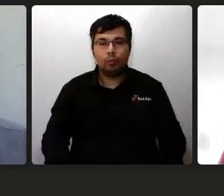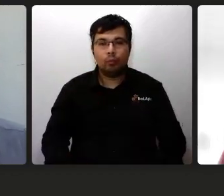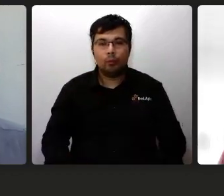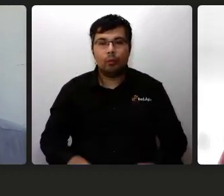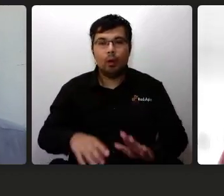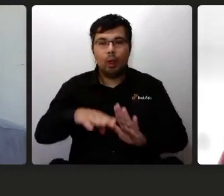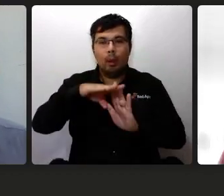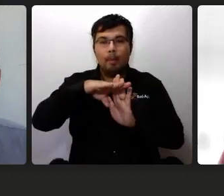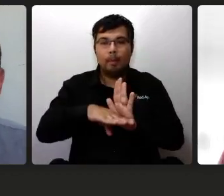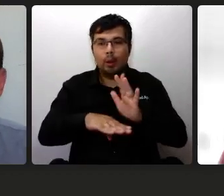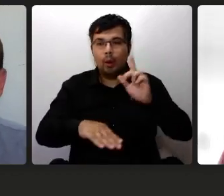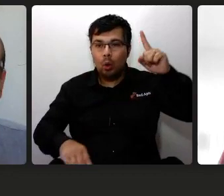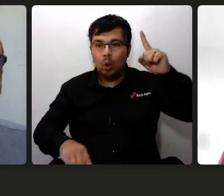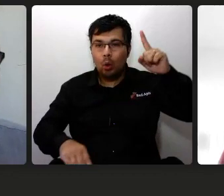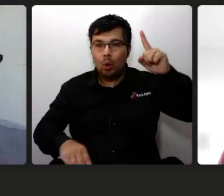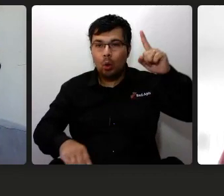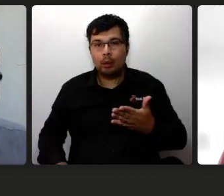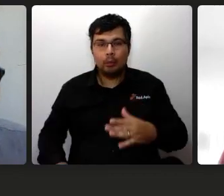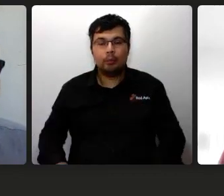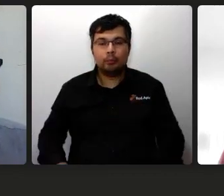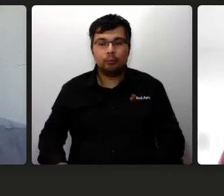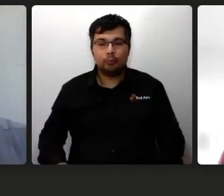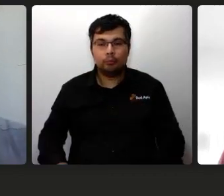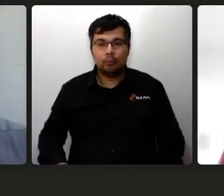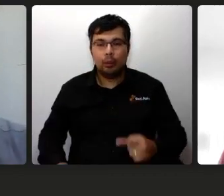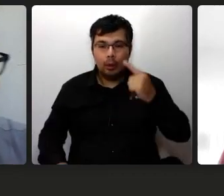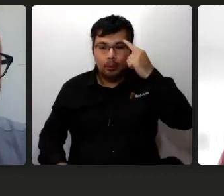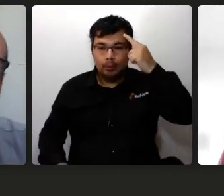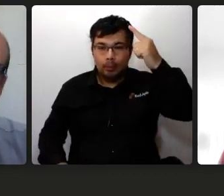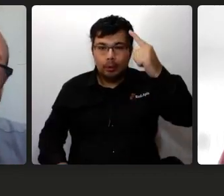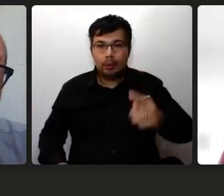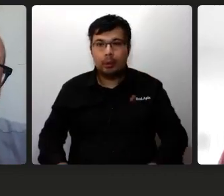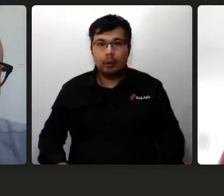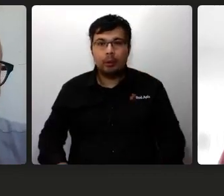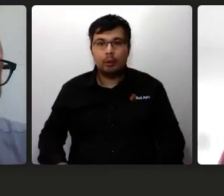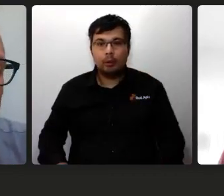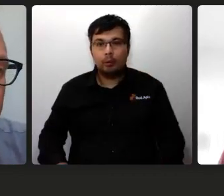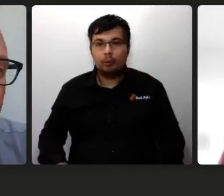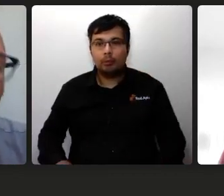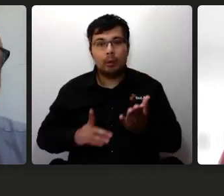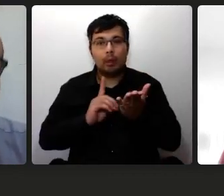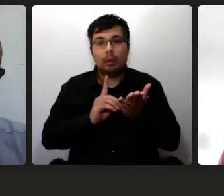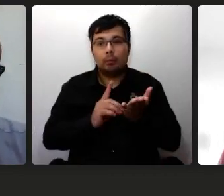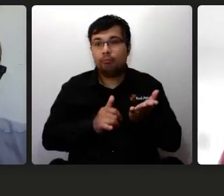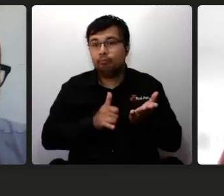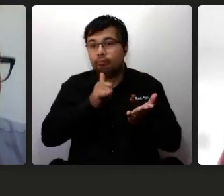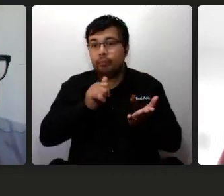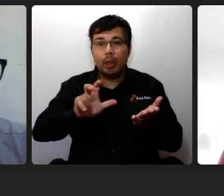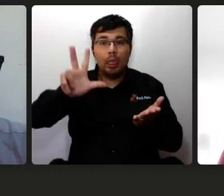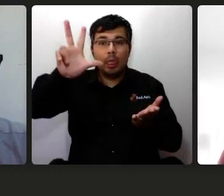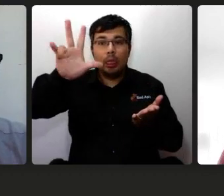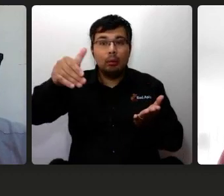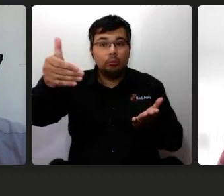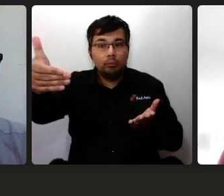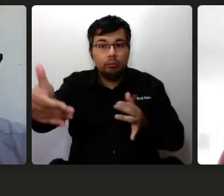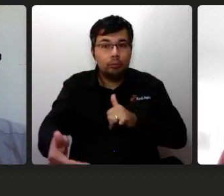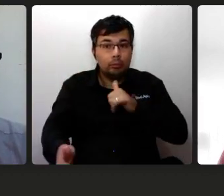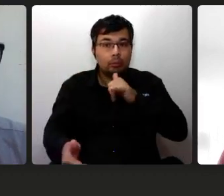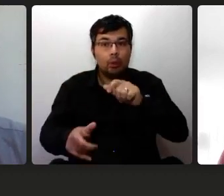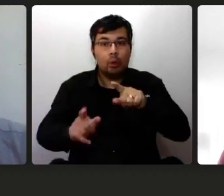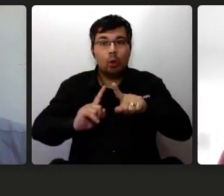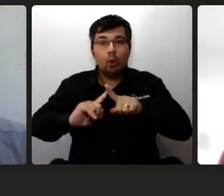difícil y desde esa perspectiva poder generar y pensar en digital, porque ni Dios lo quiera, Magdalena, otra pandemia o otra catástrofe que